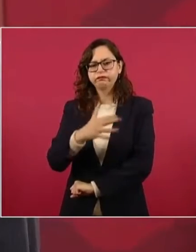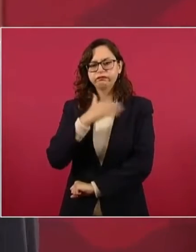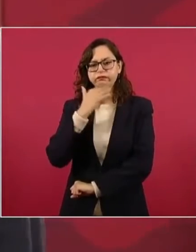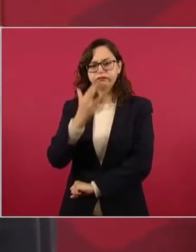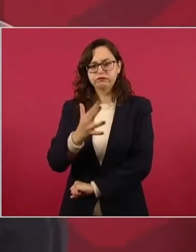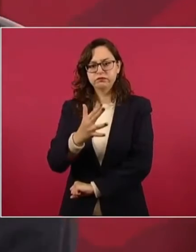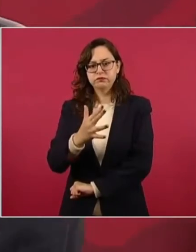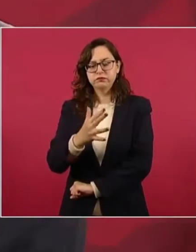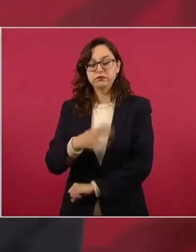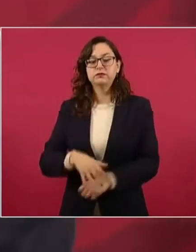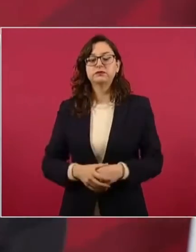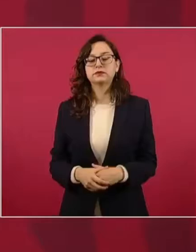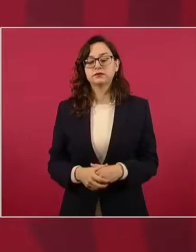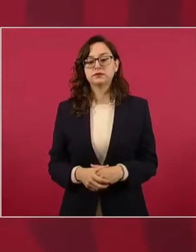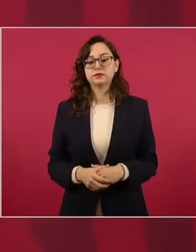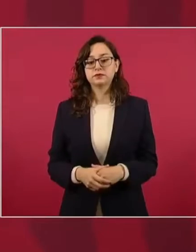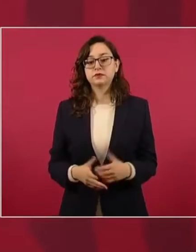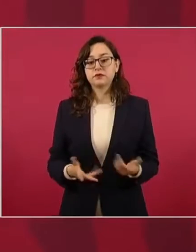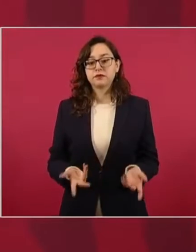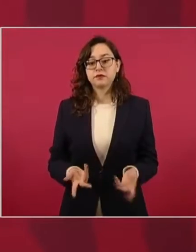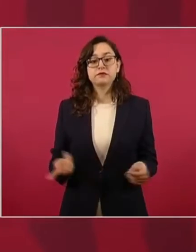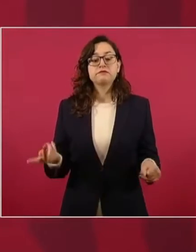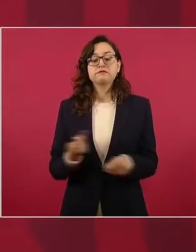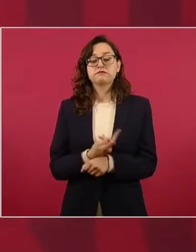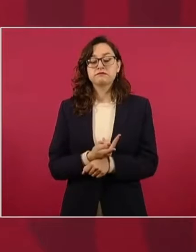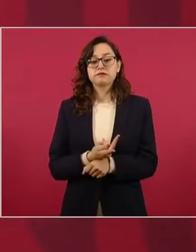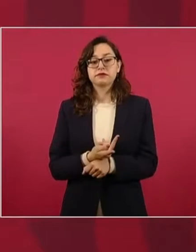al grado que